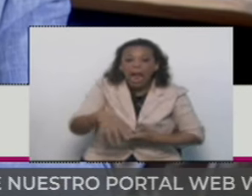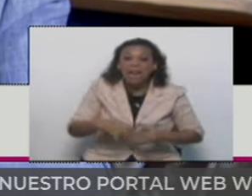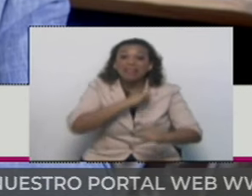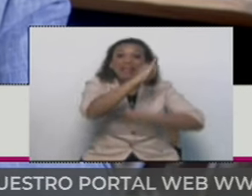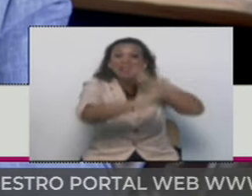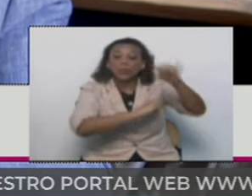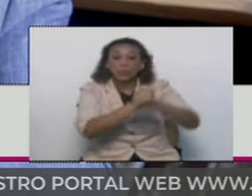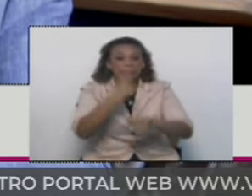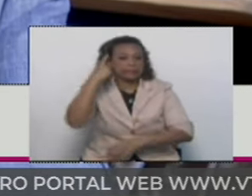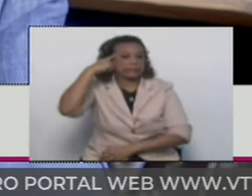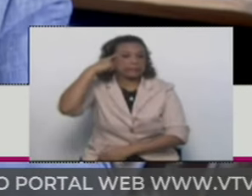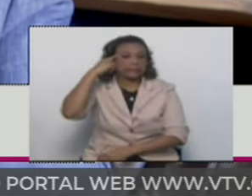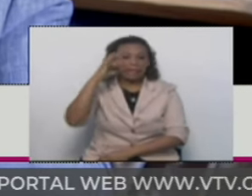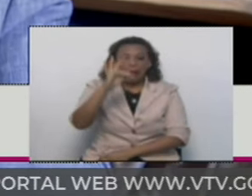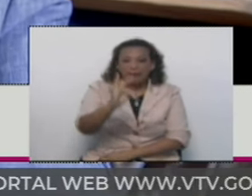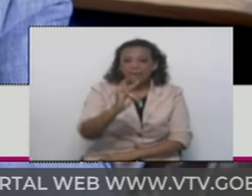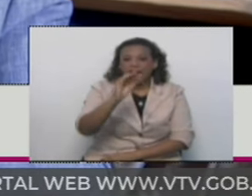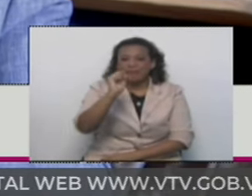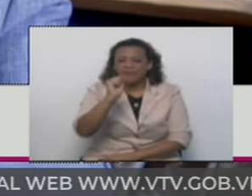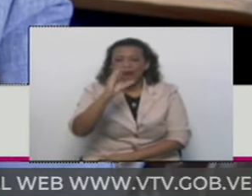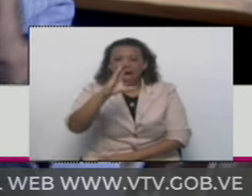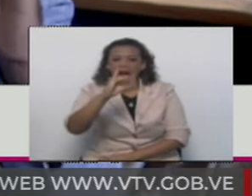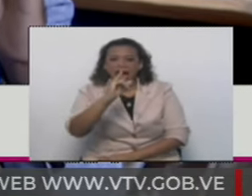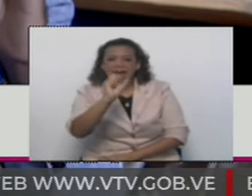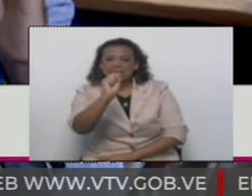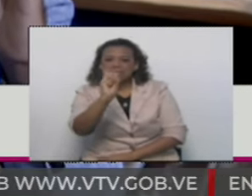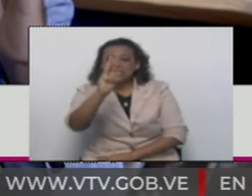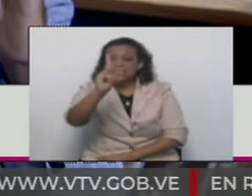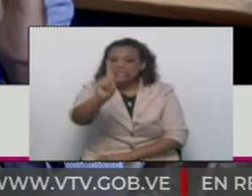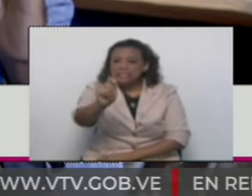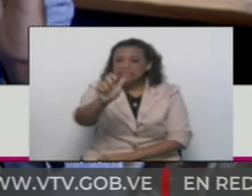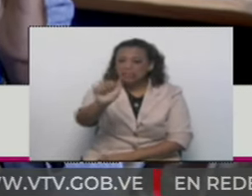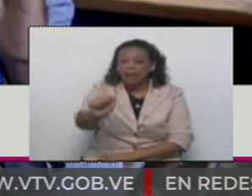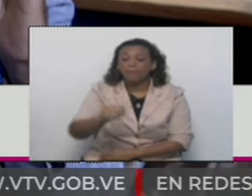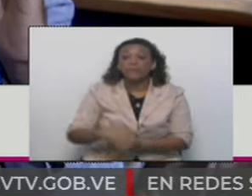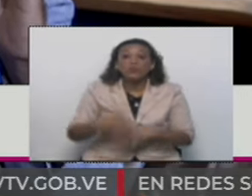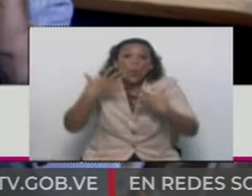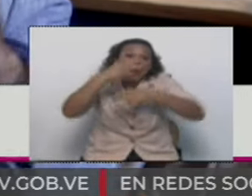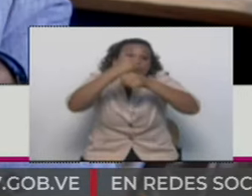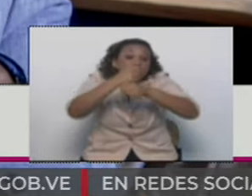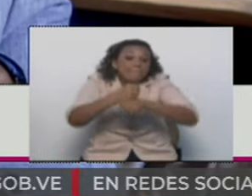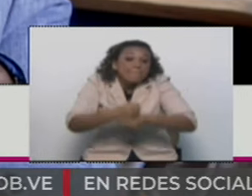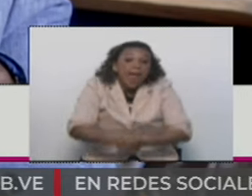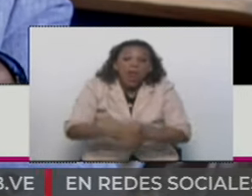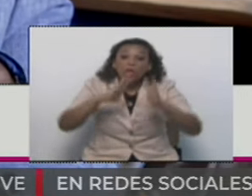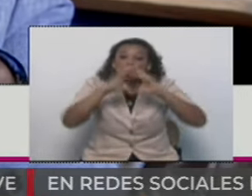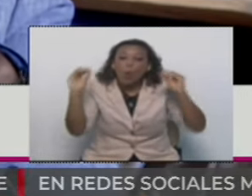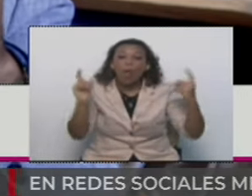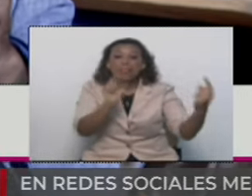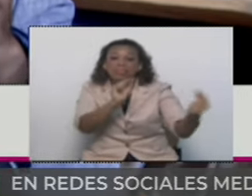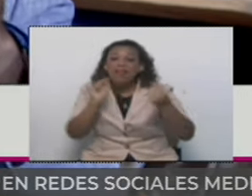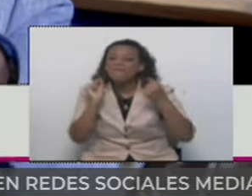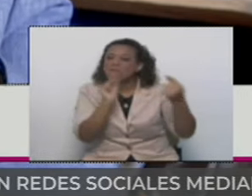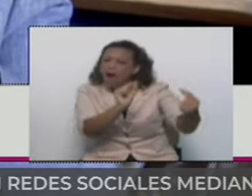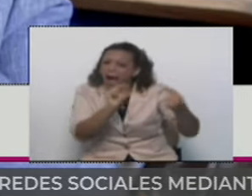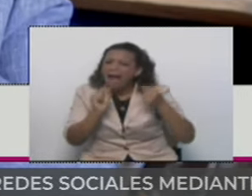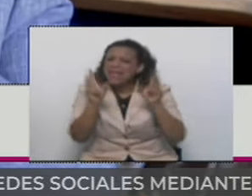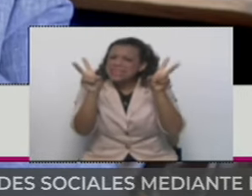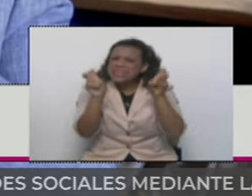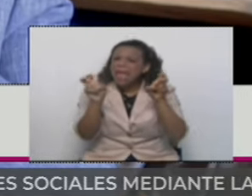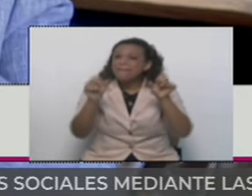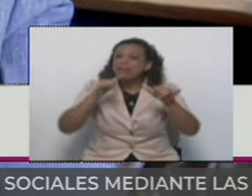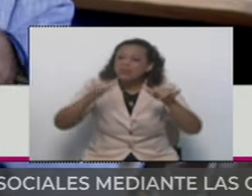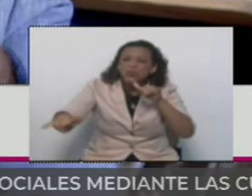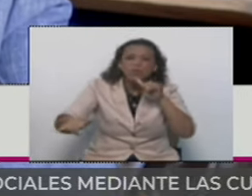internacional fascista. Esa es la verdad. Yo espero que todo este debate, todas estas